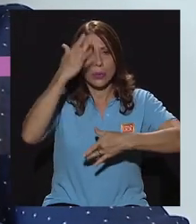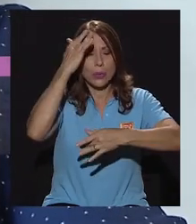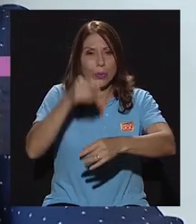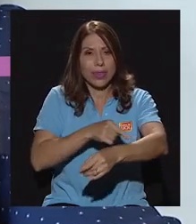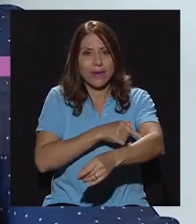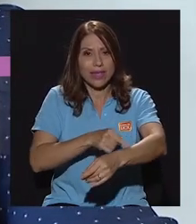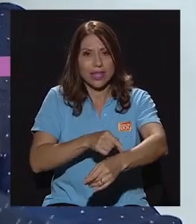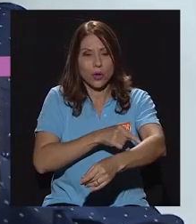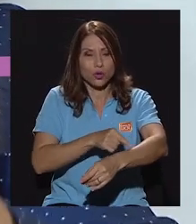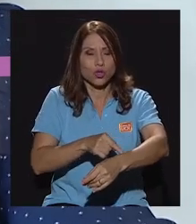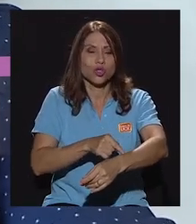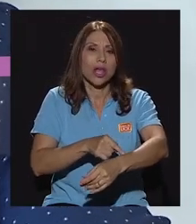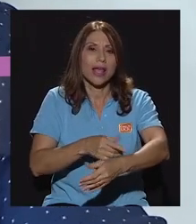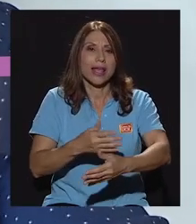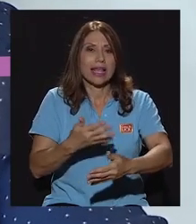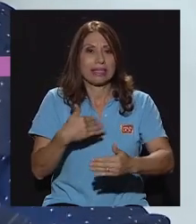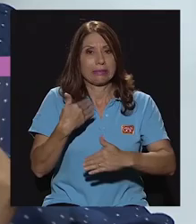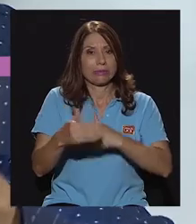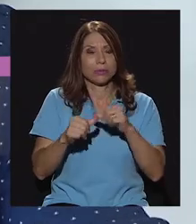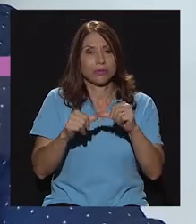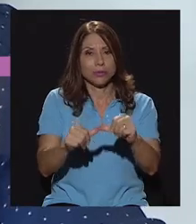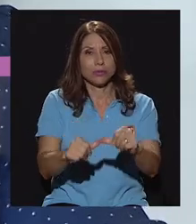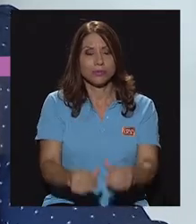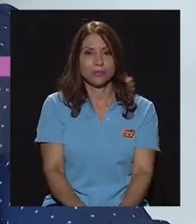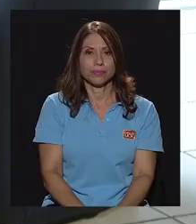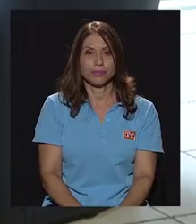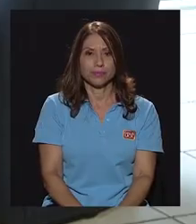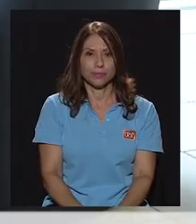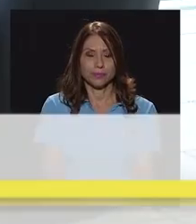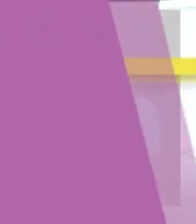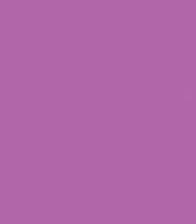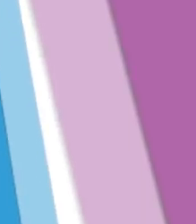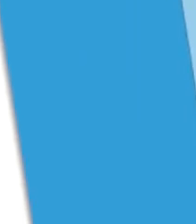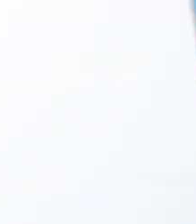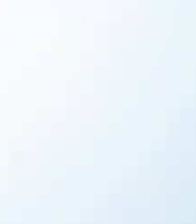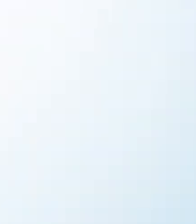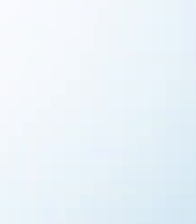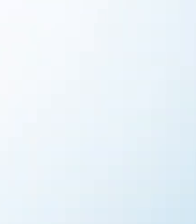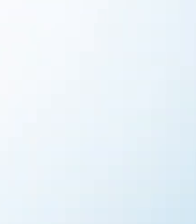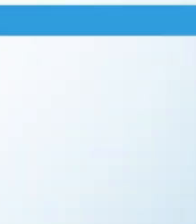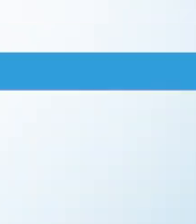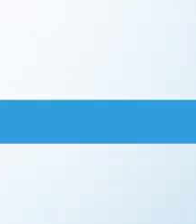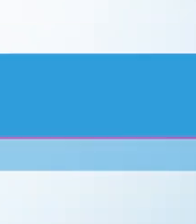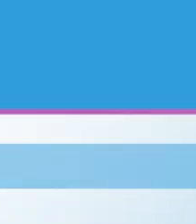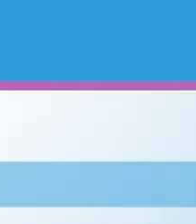en los pacientes diabéticos. Ya regresamos.